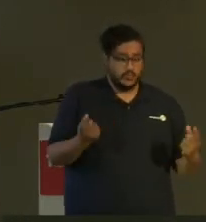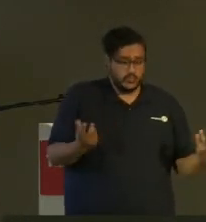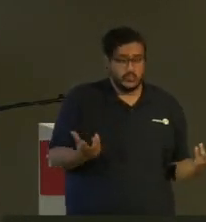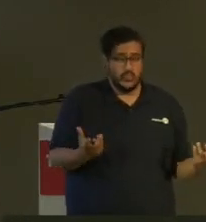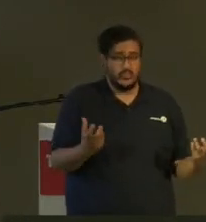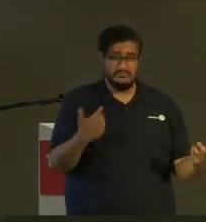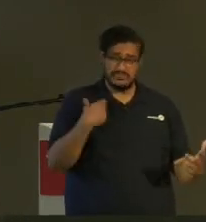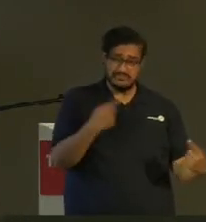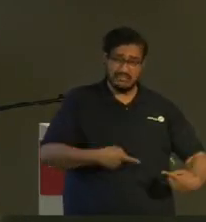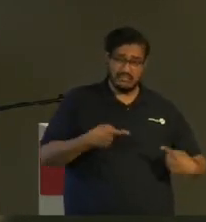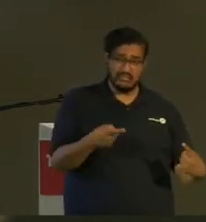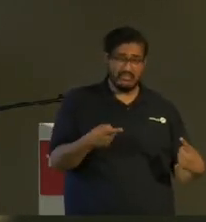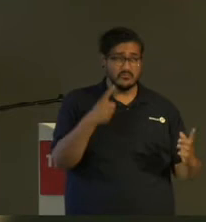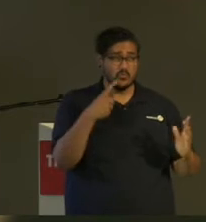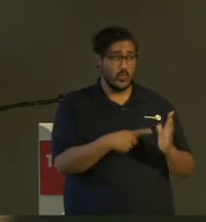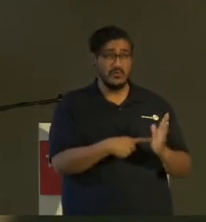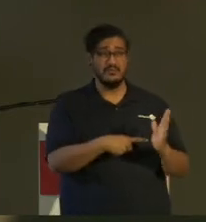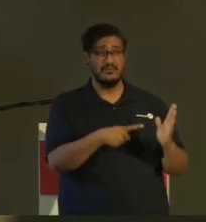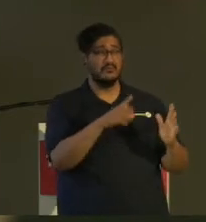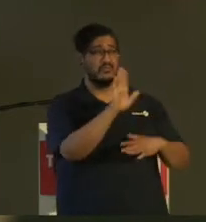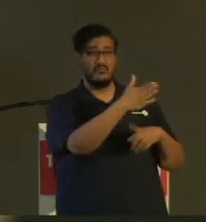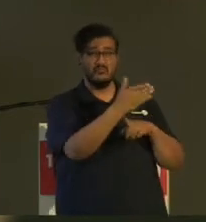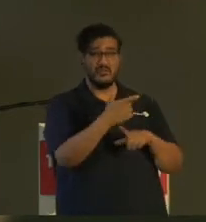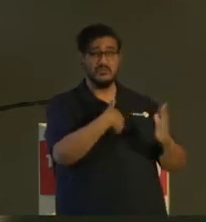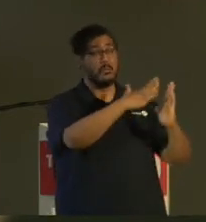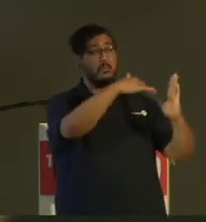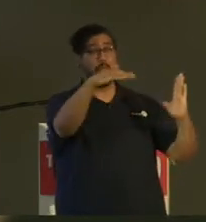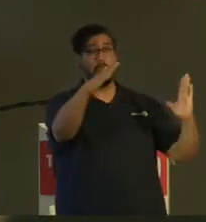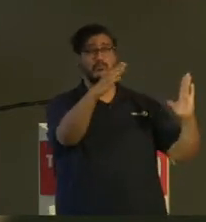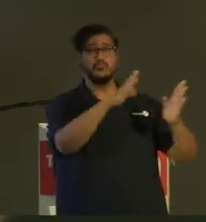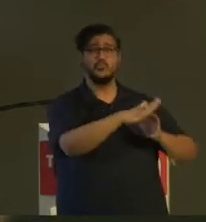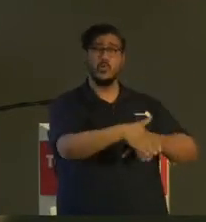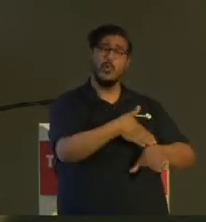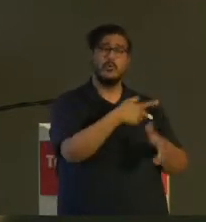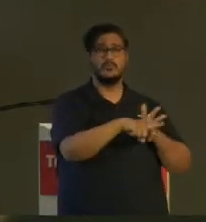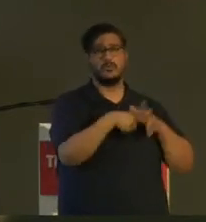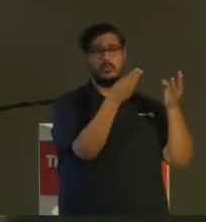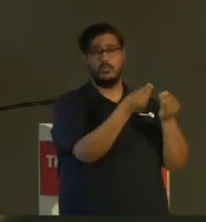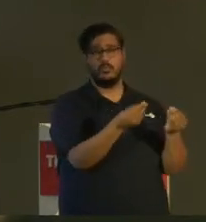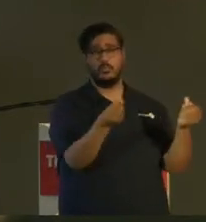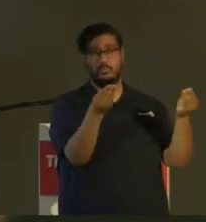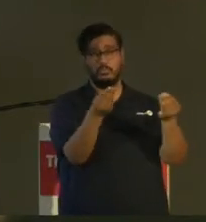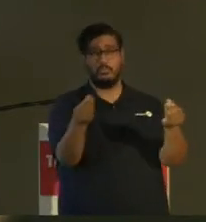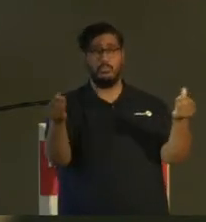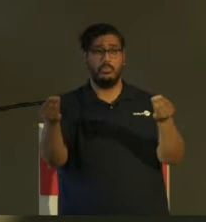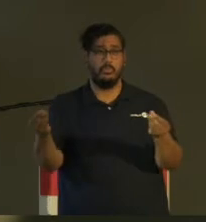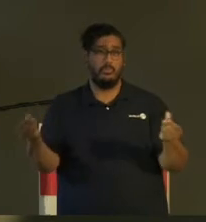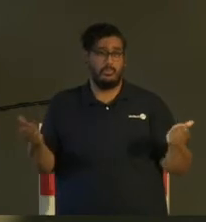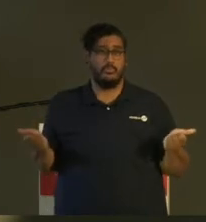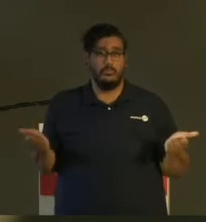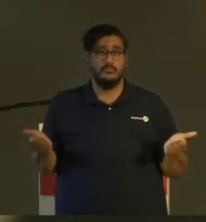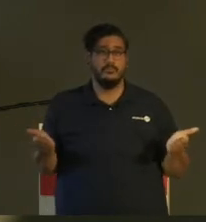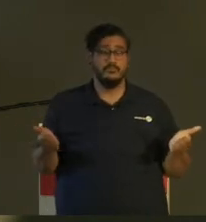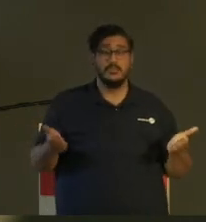ver cómo poco a poco los peces van desapareciendo. Tal vez sea que el agua corriente está llegando